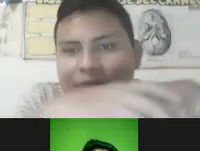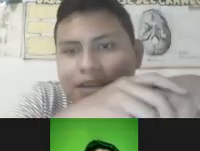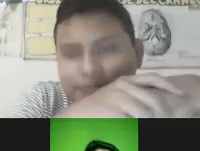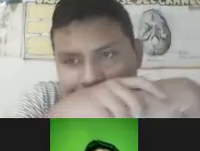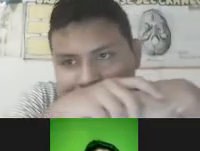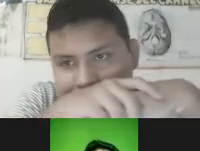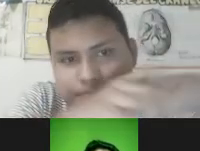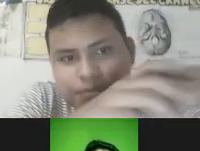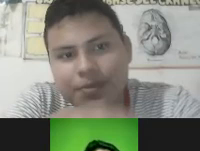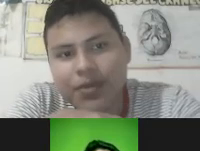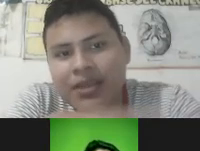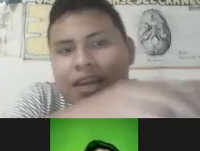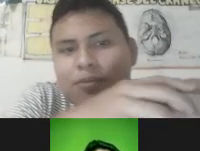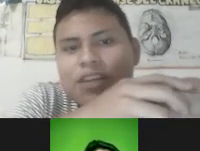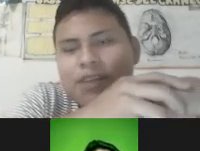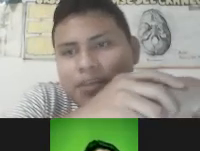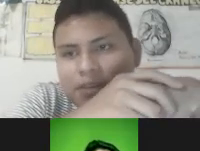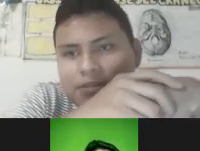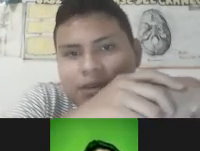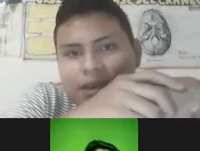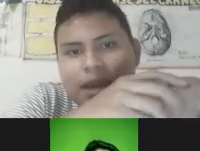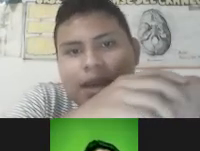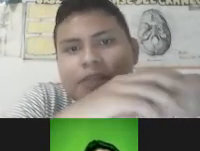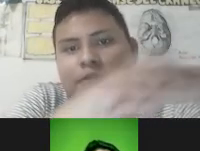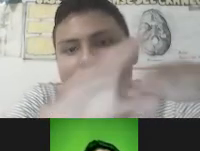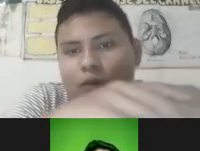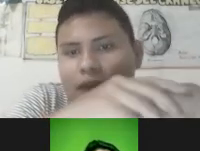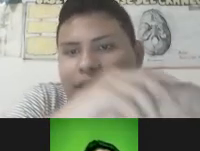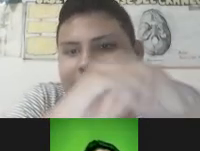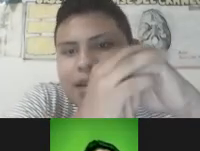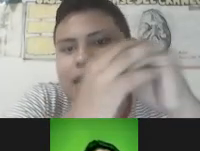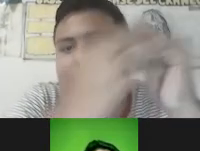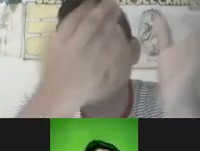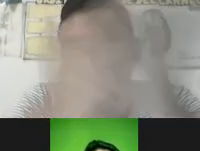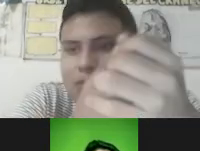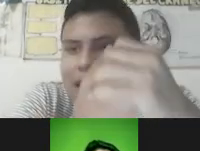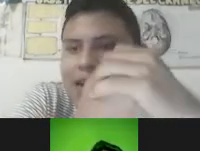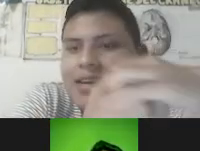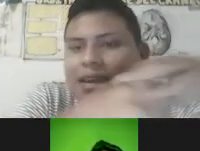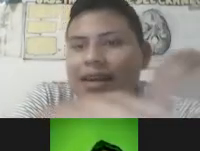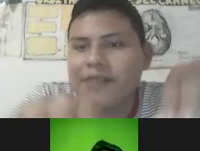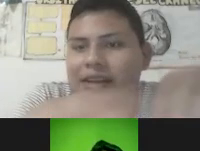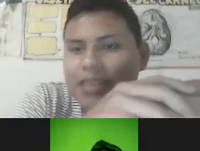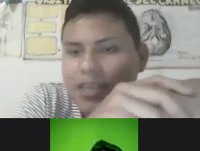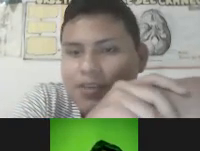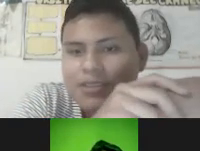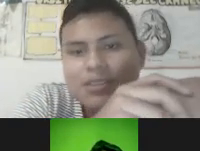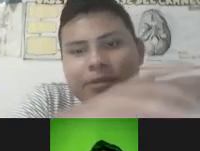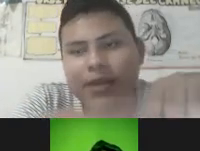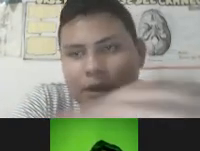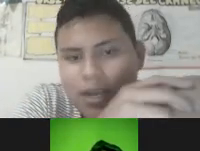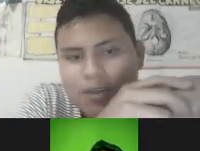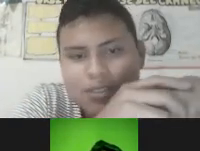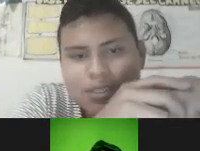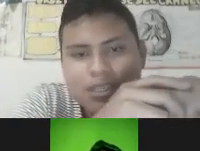varios niveles. Tenemos el nivel químico, el nivel molecular, el nivel celular, el nivel de tejidos, el